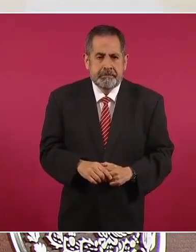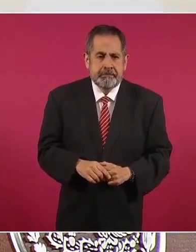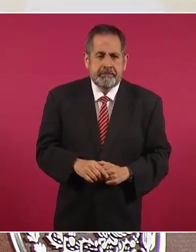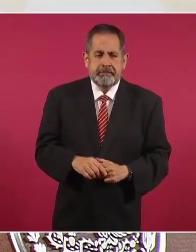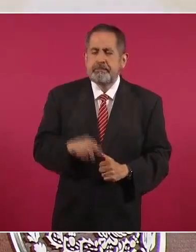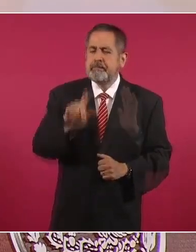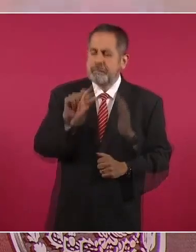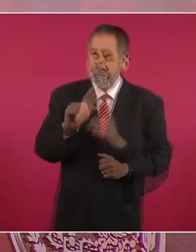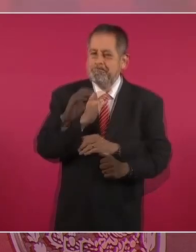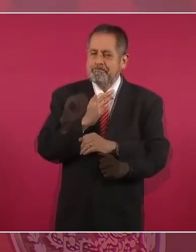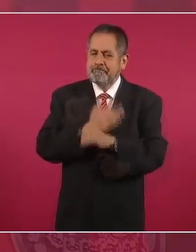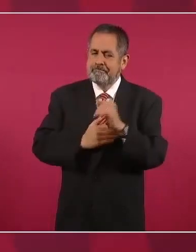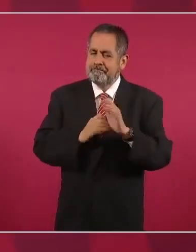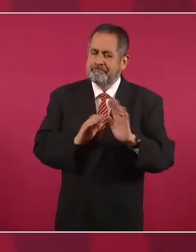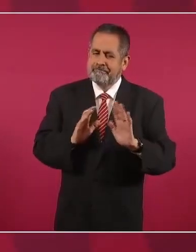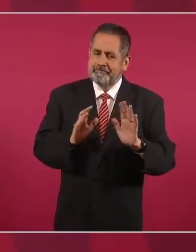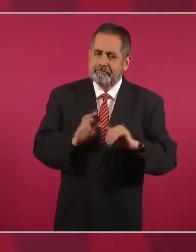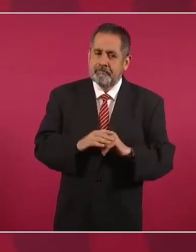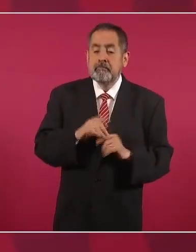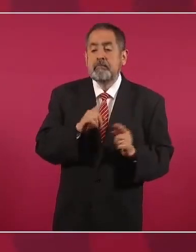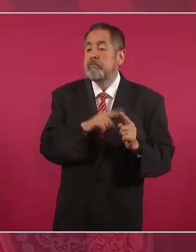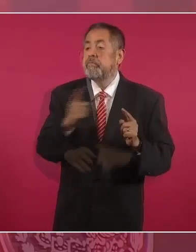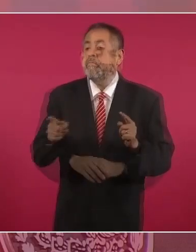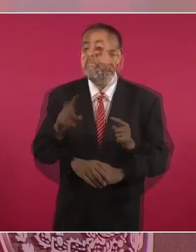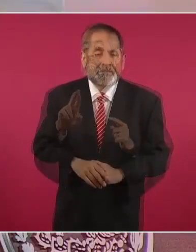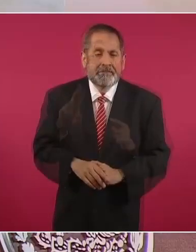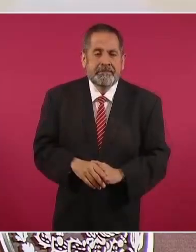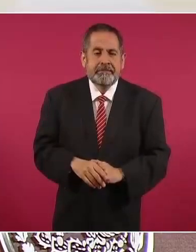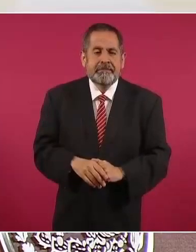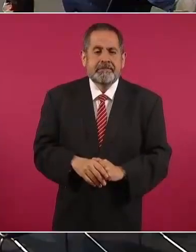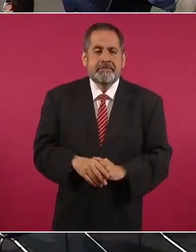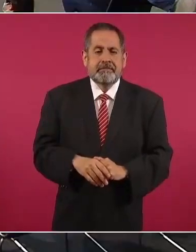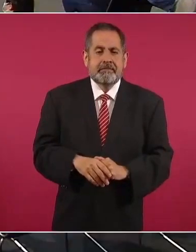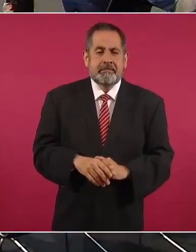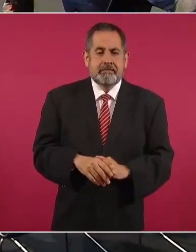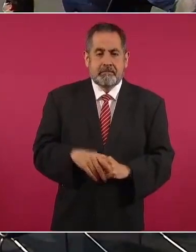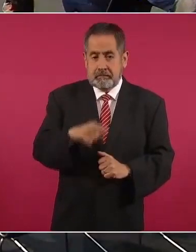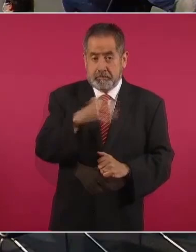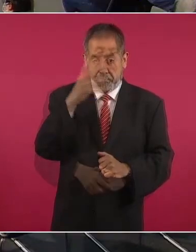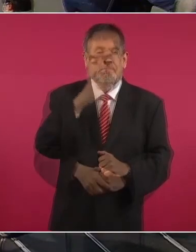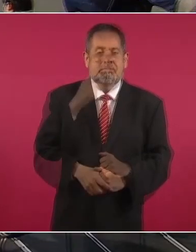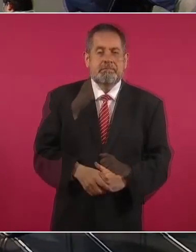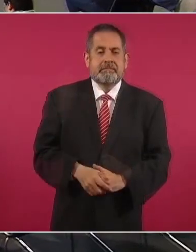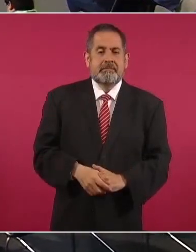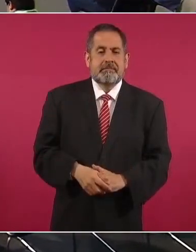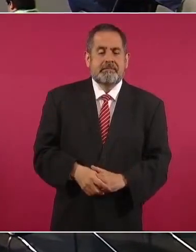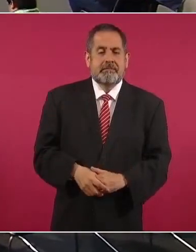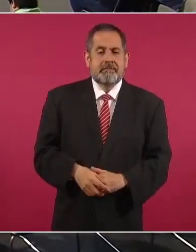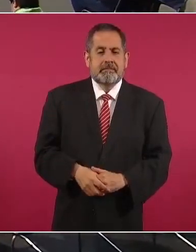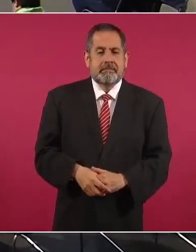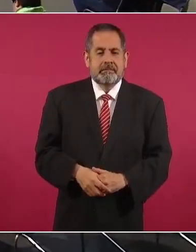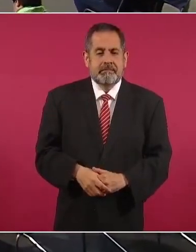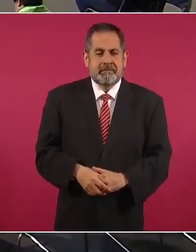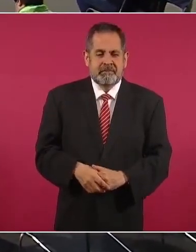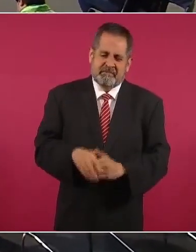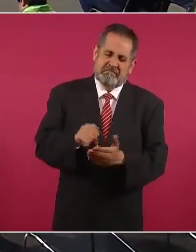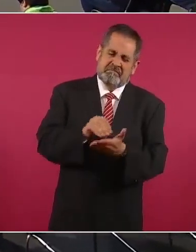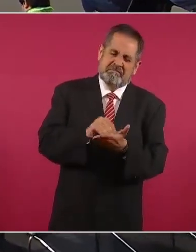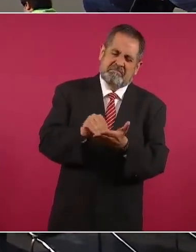La calumnia. Rubén Darío, esto es bellísimo. La